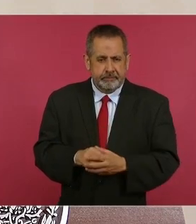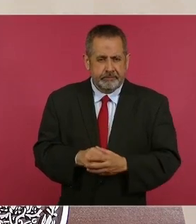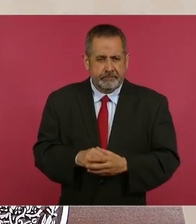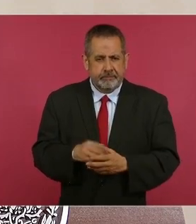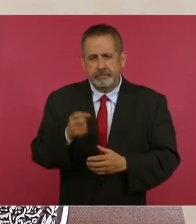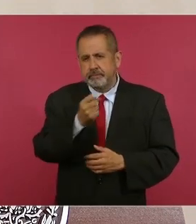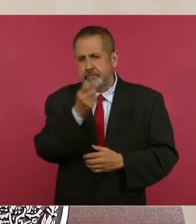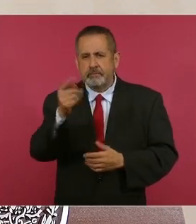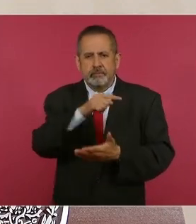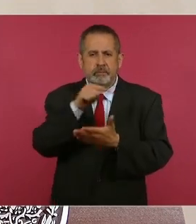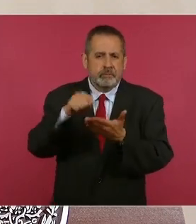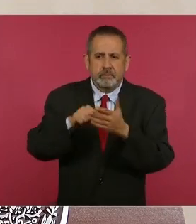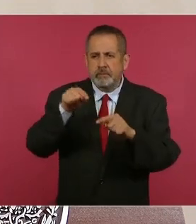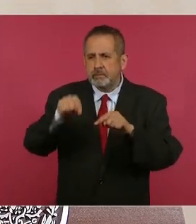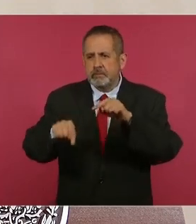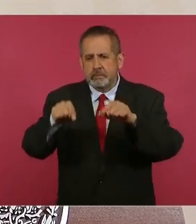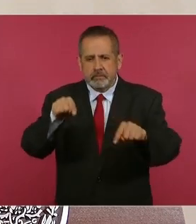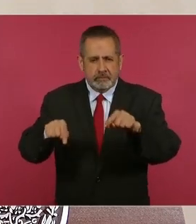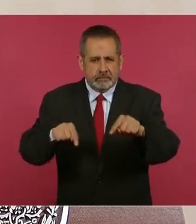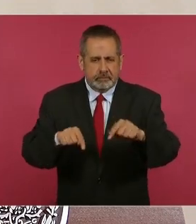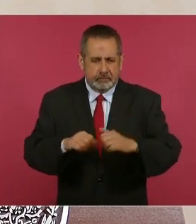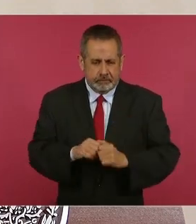algunos establecimientos